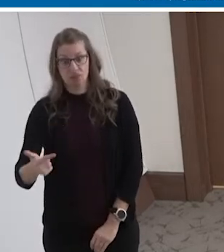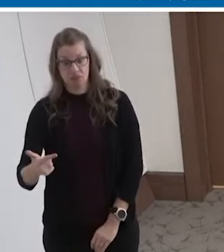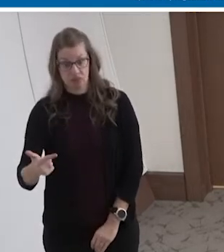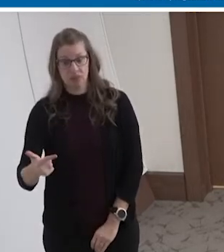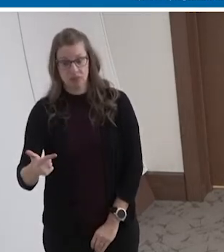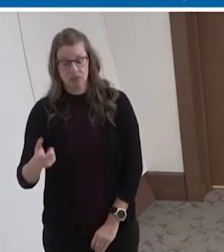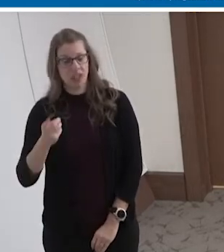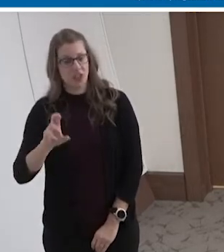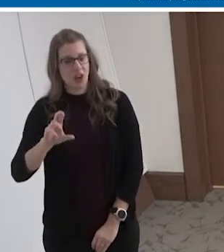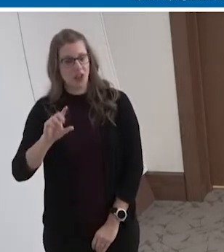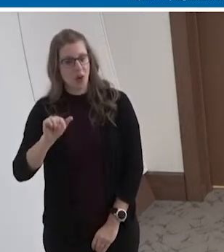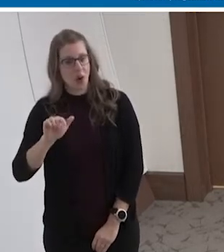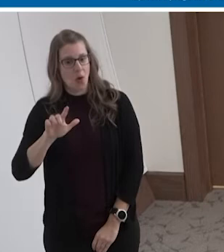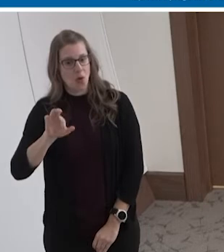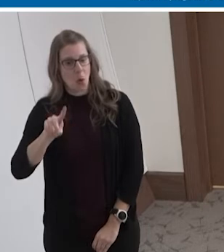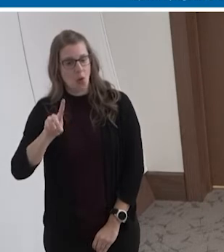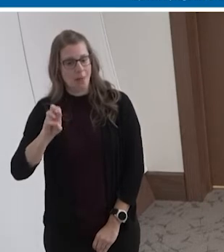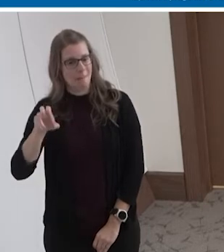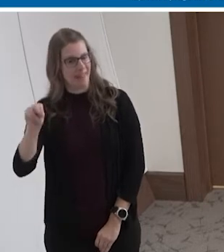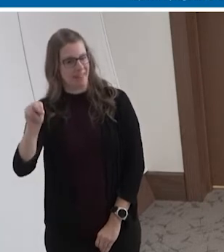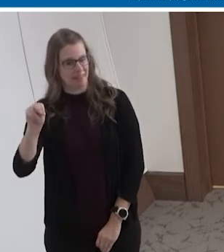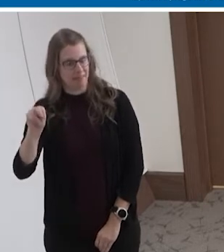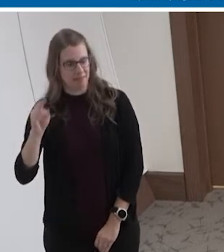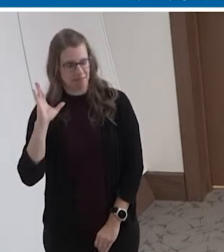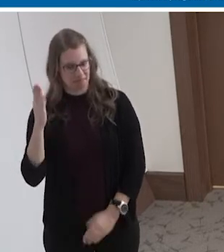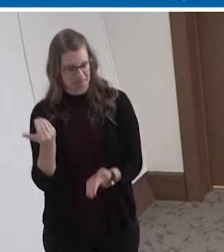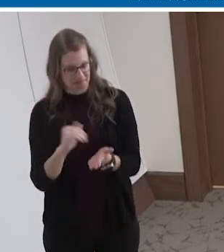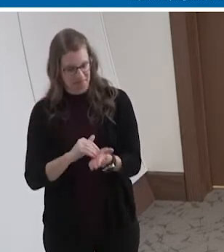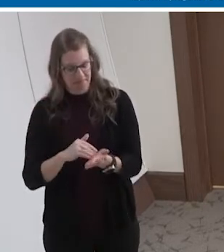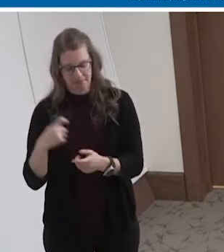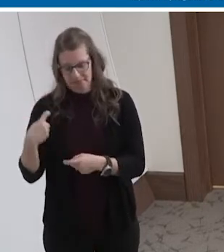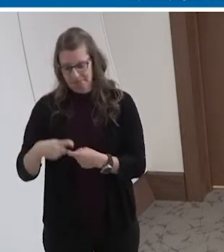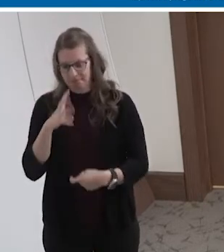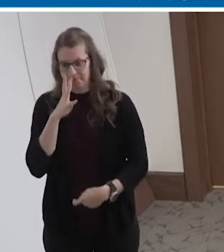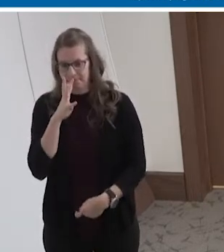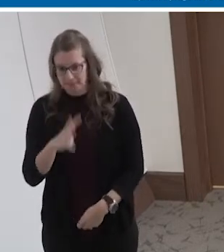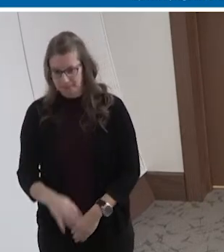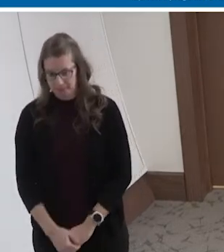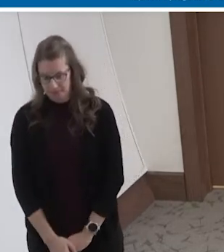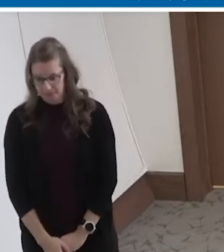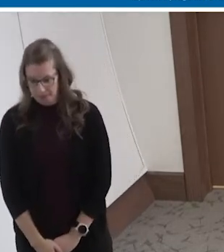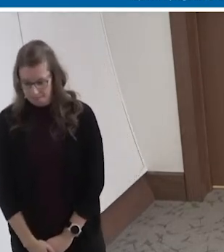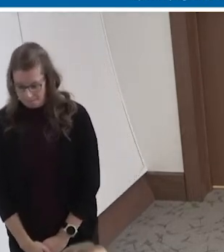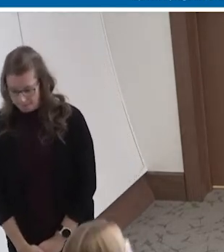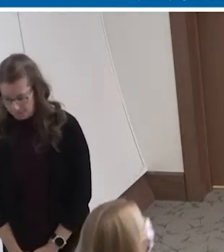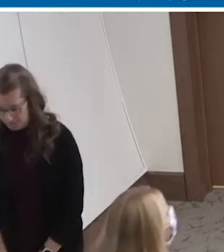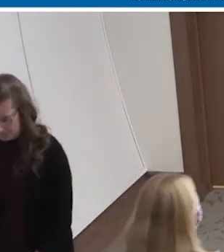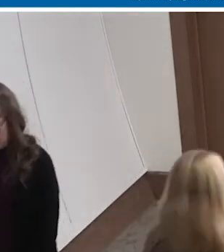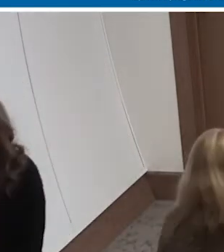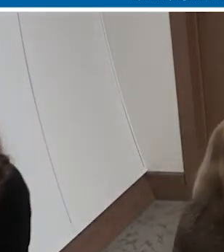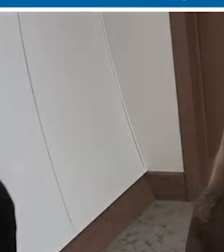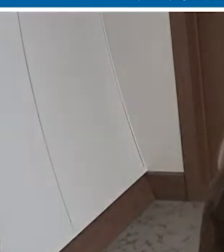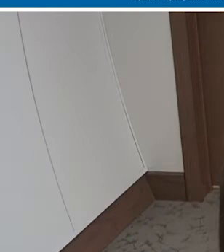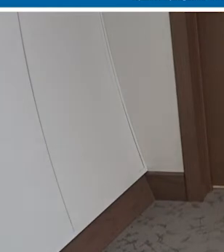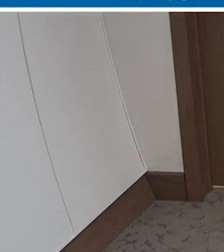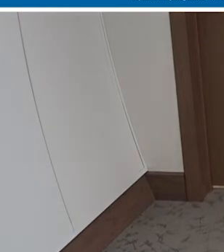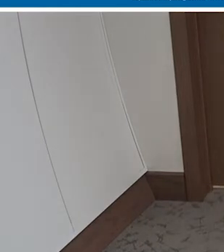over to Dr. Goldman. Voy a pedir a la doctora Goldman que tome la palabra.